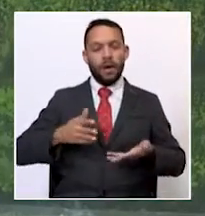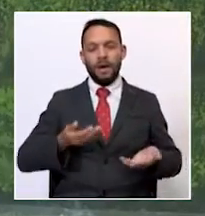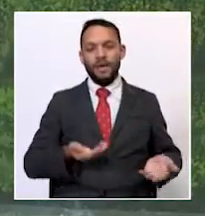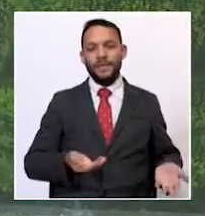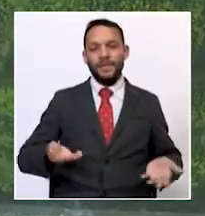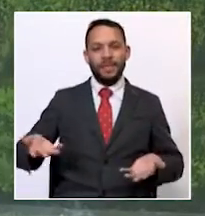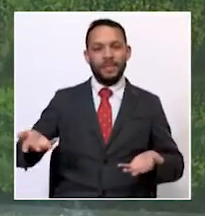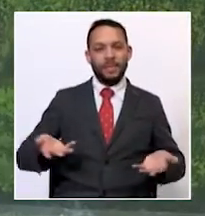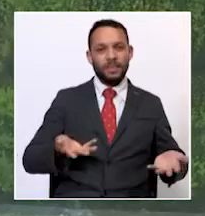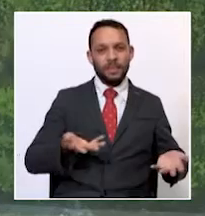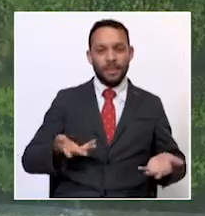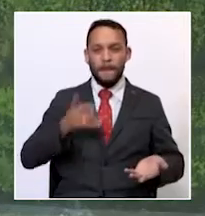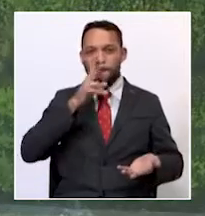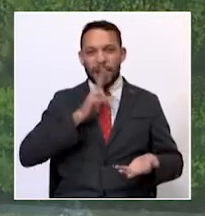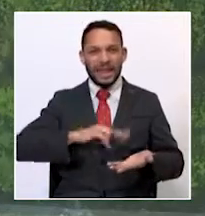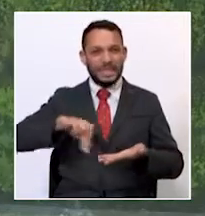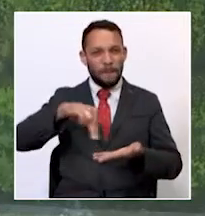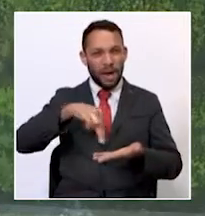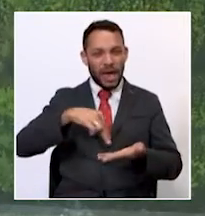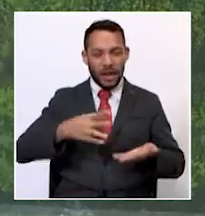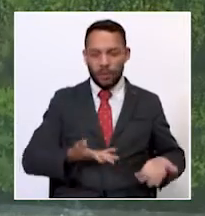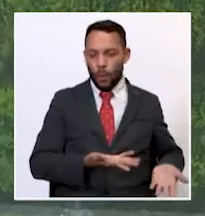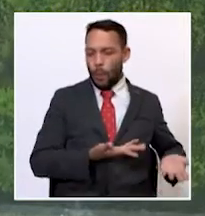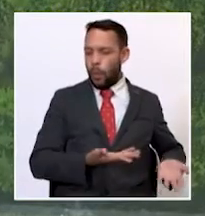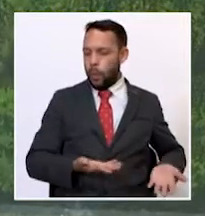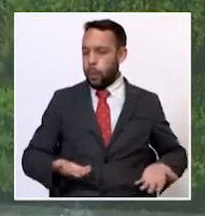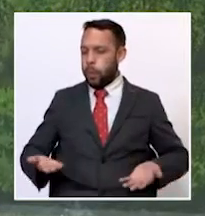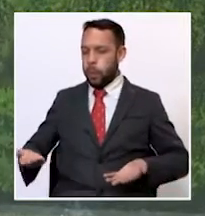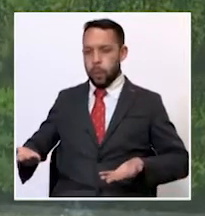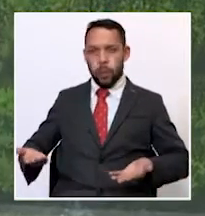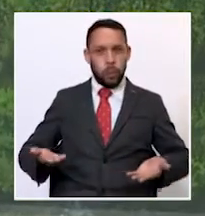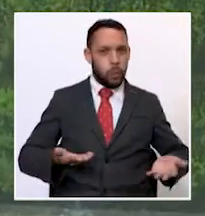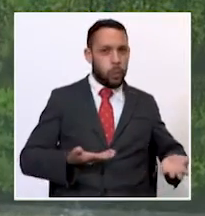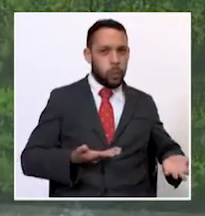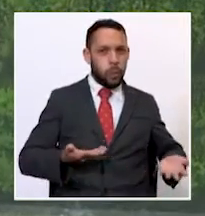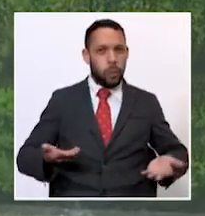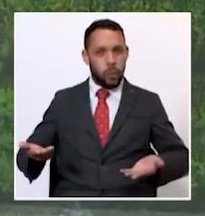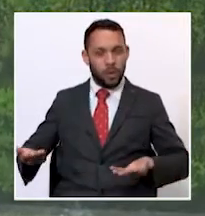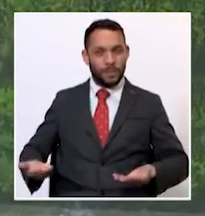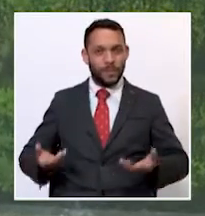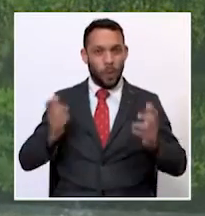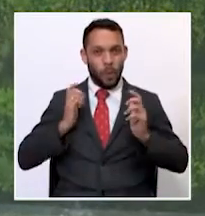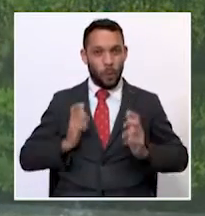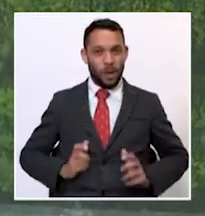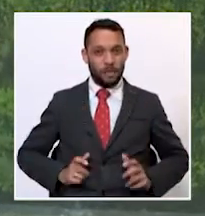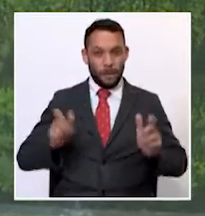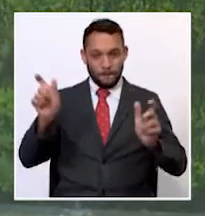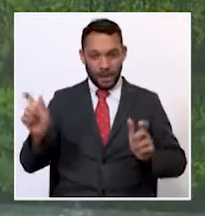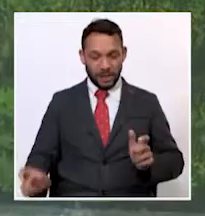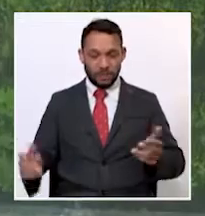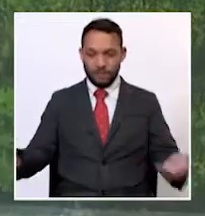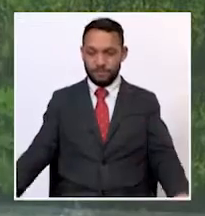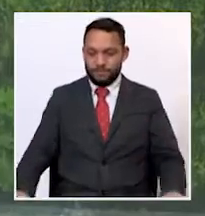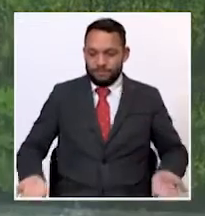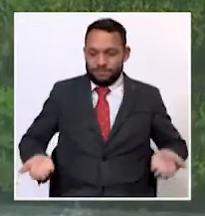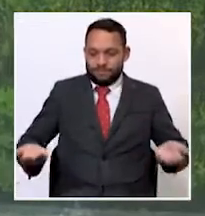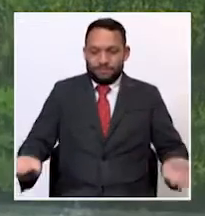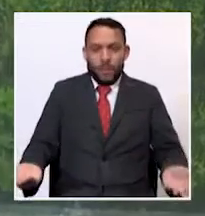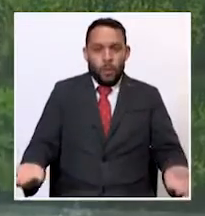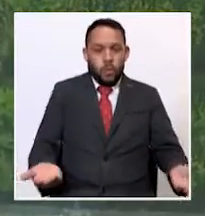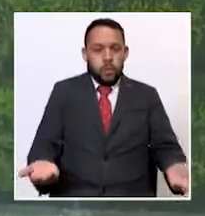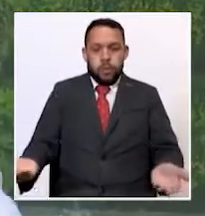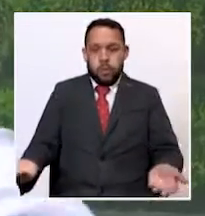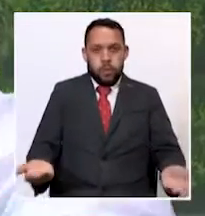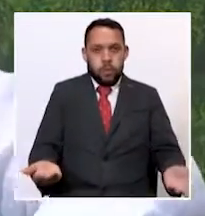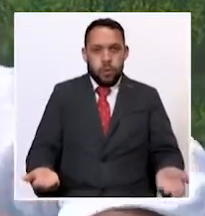agua y de acuerdo a la historia clínica que elaboran los médicos y el concepto de fisioterapia, se pueden